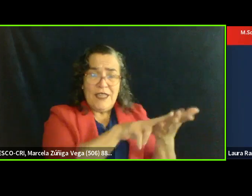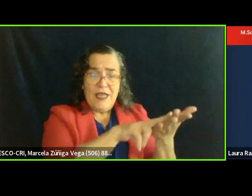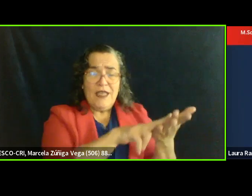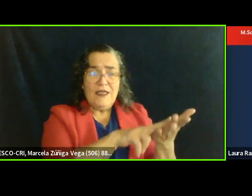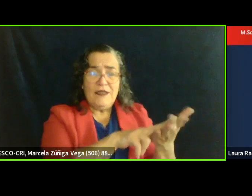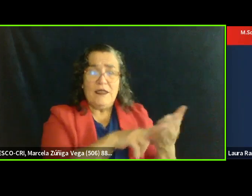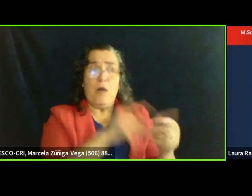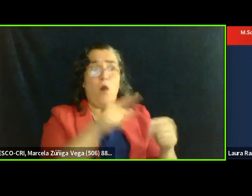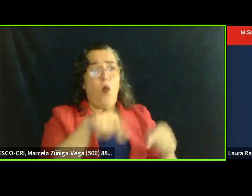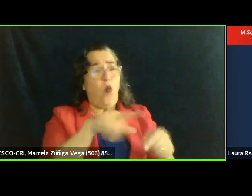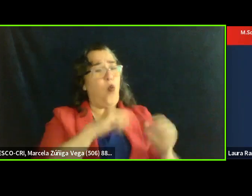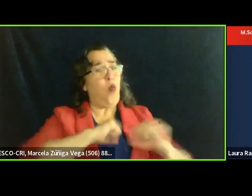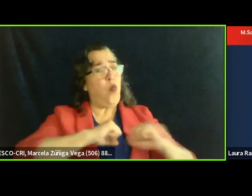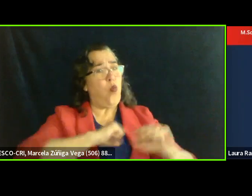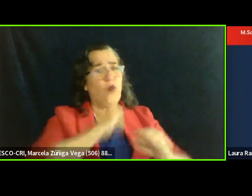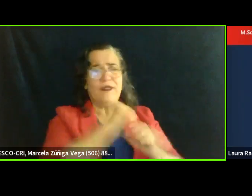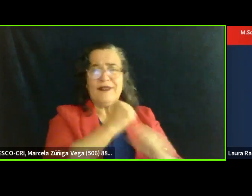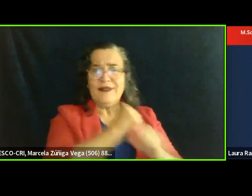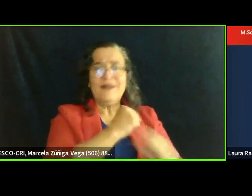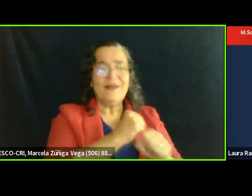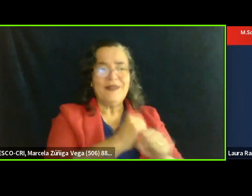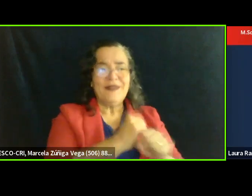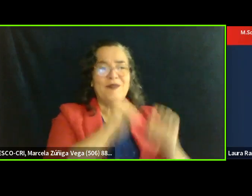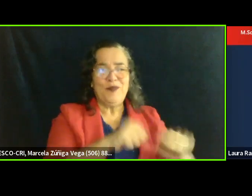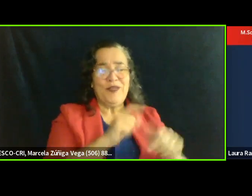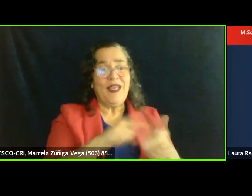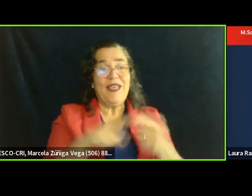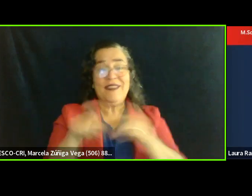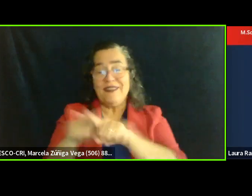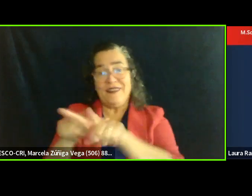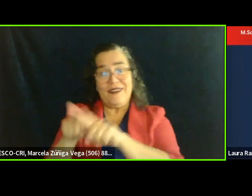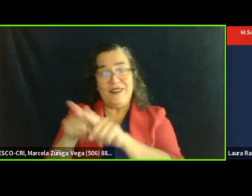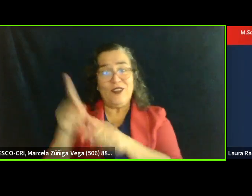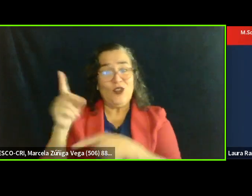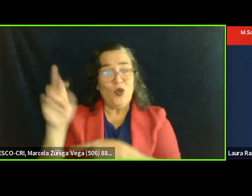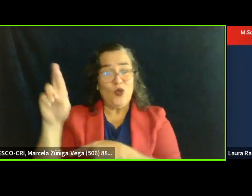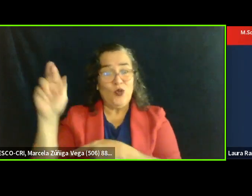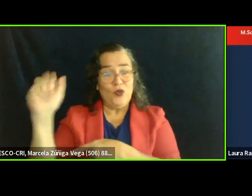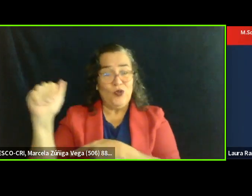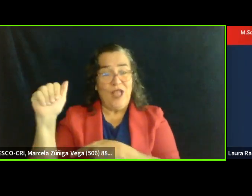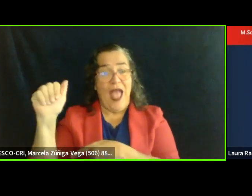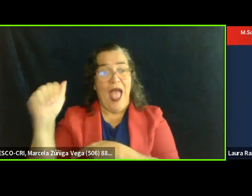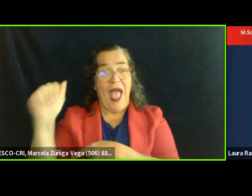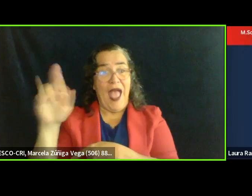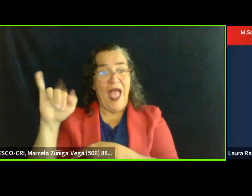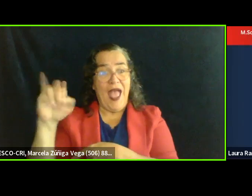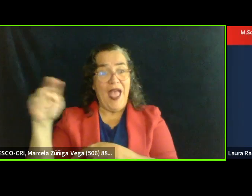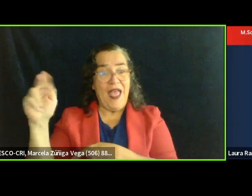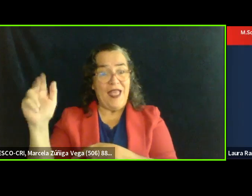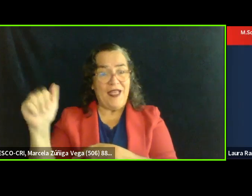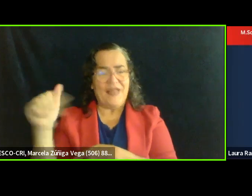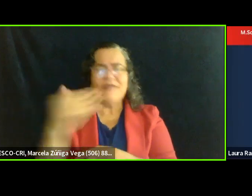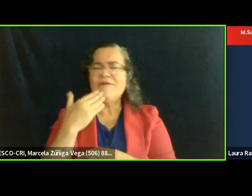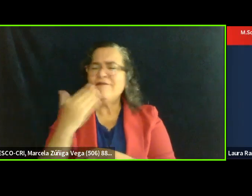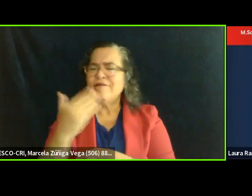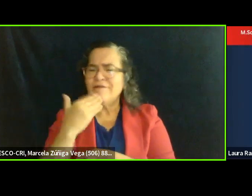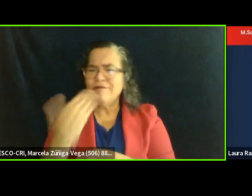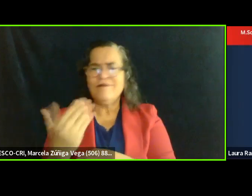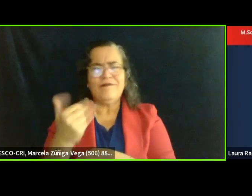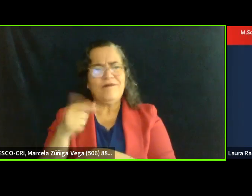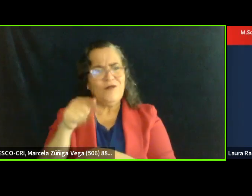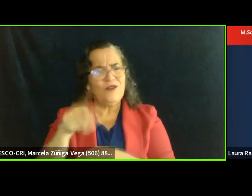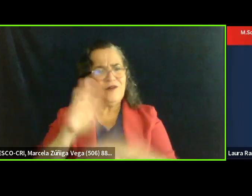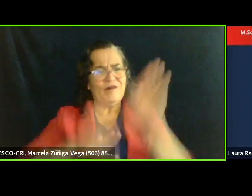posible estos eventos. Y sobre todo a la doctora Ariana, a quien agradezco muchísimo que participe